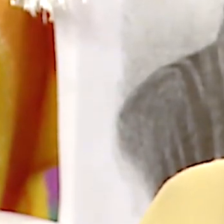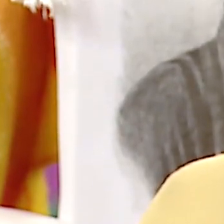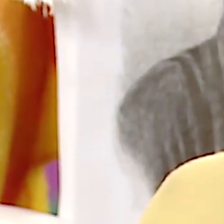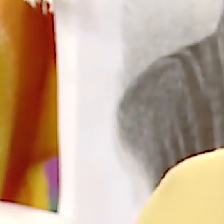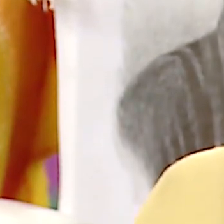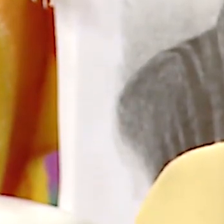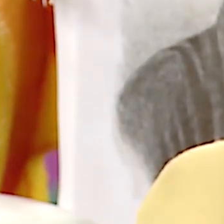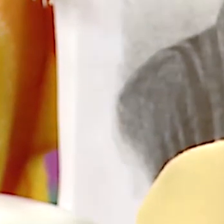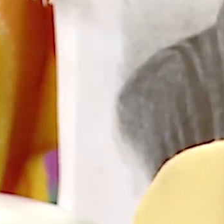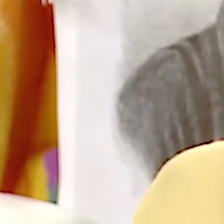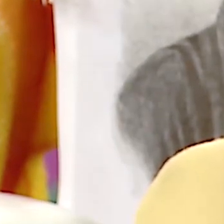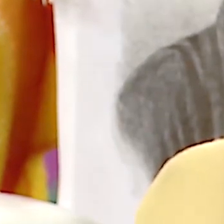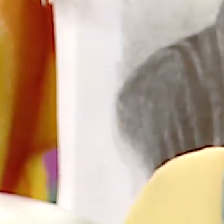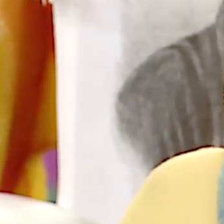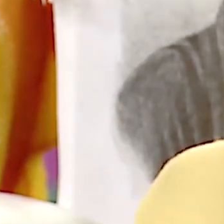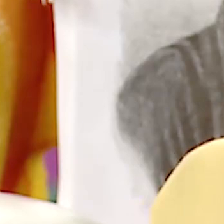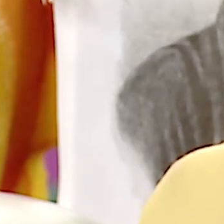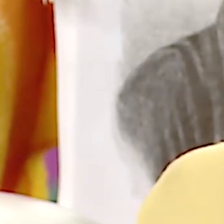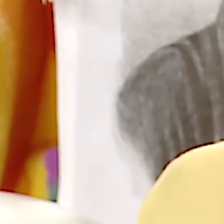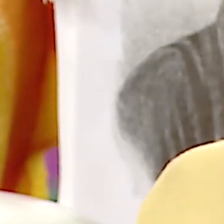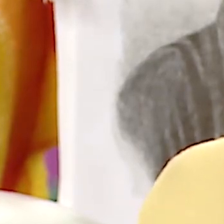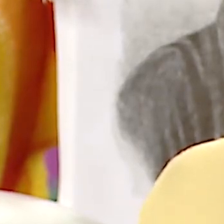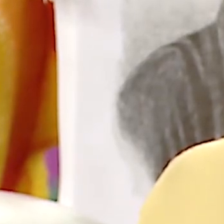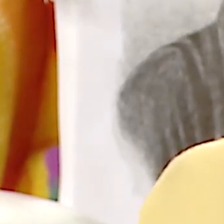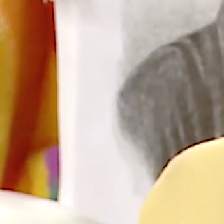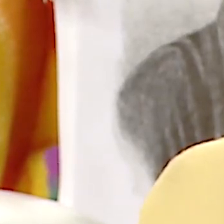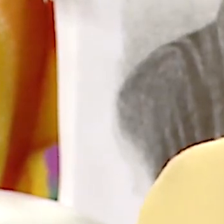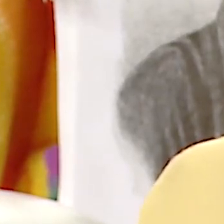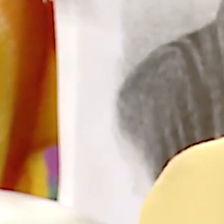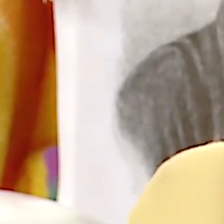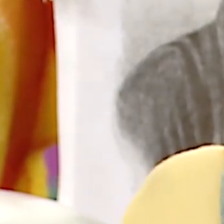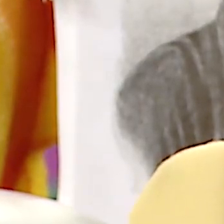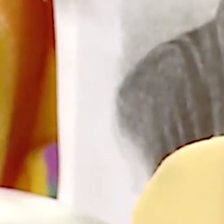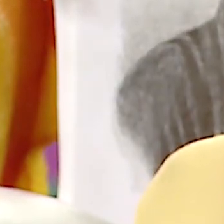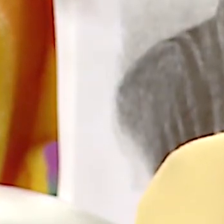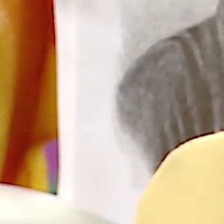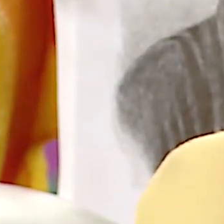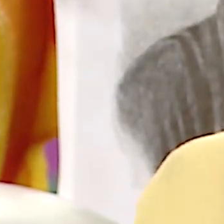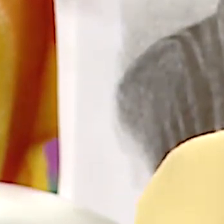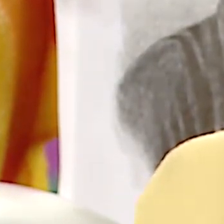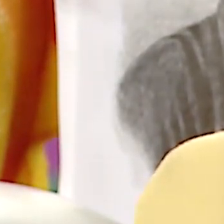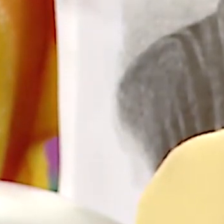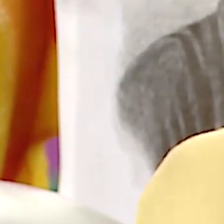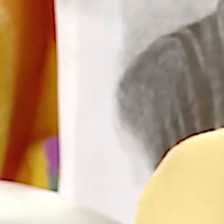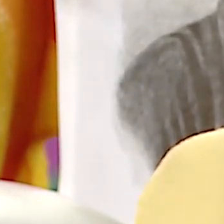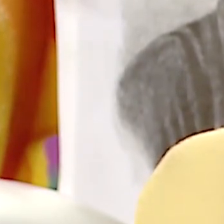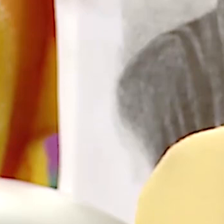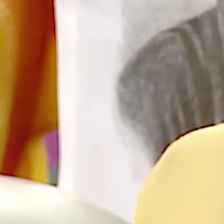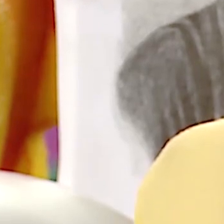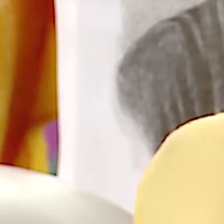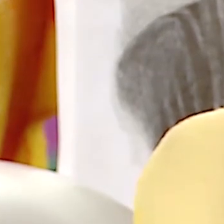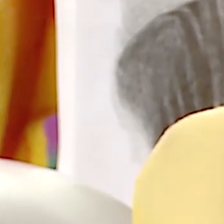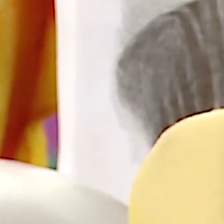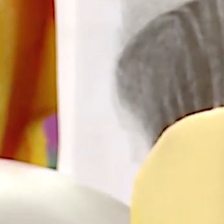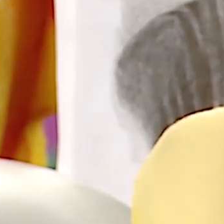día tan particular como es el Día de la Bandera. Yo por eso